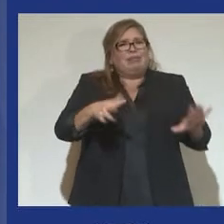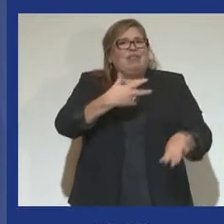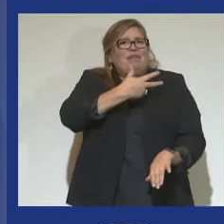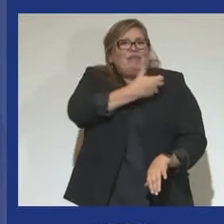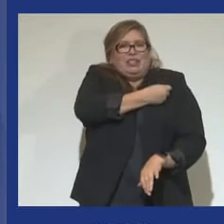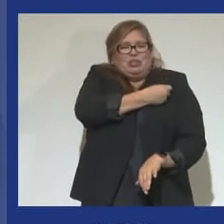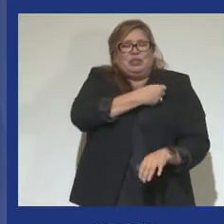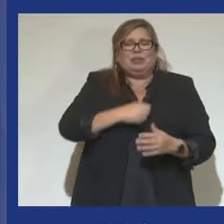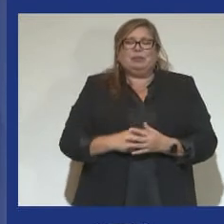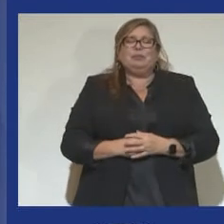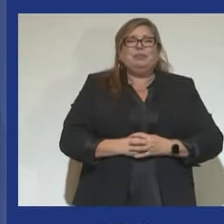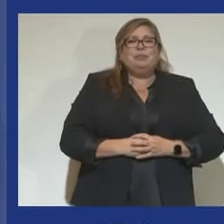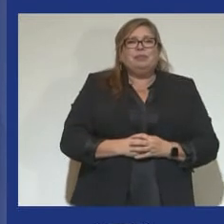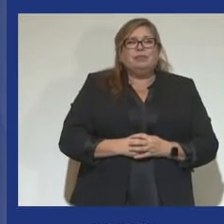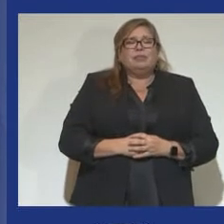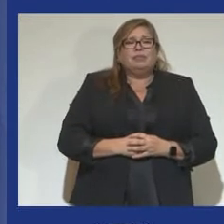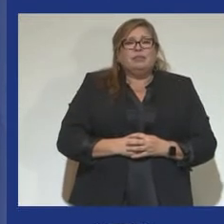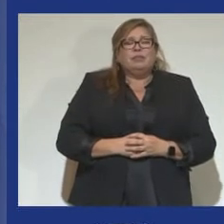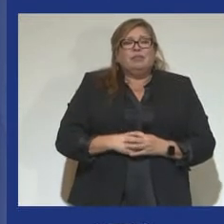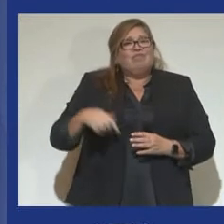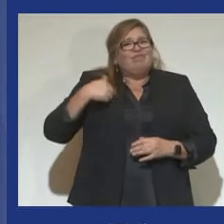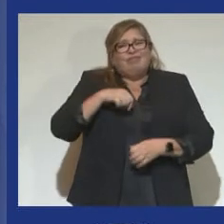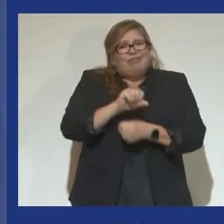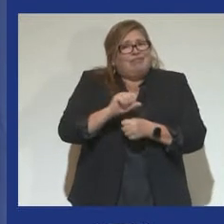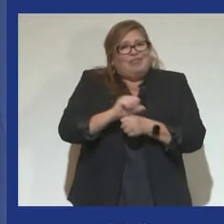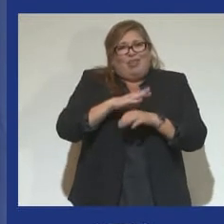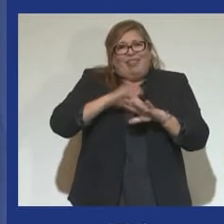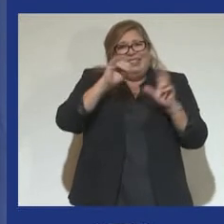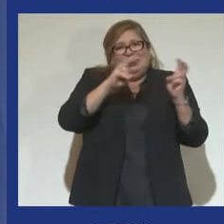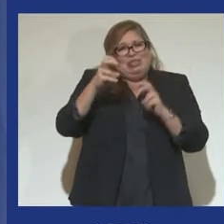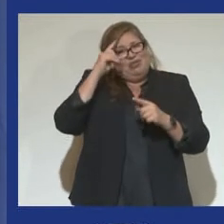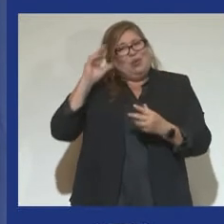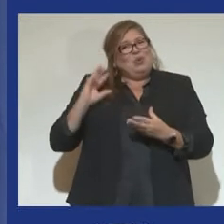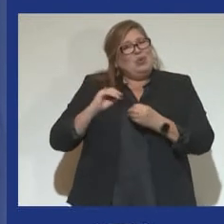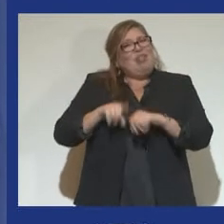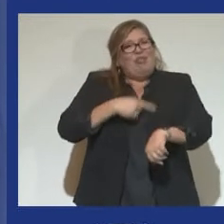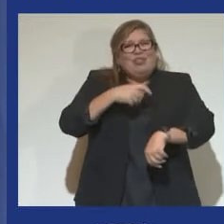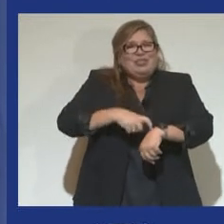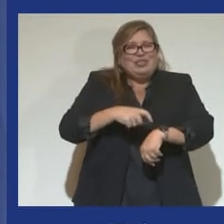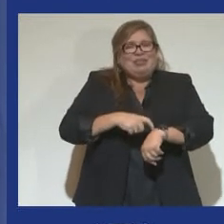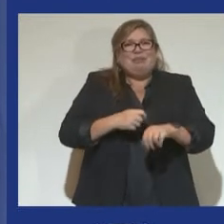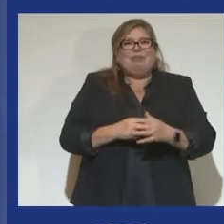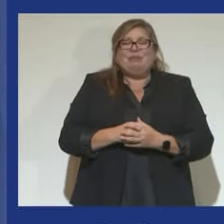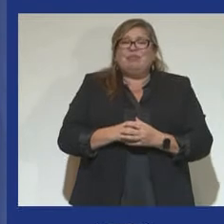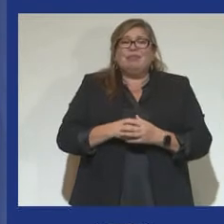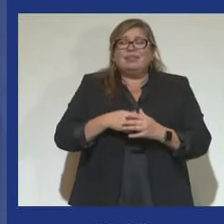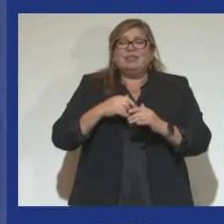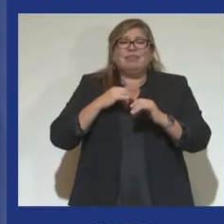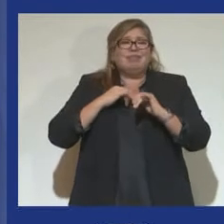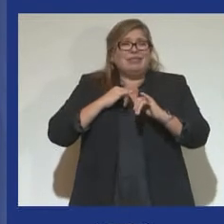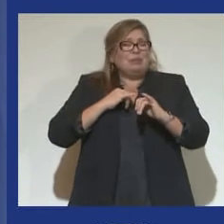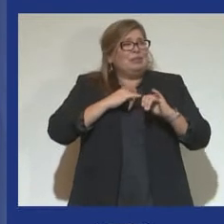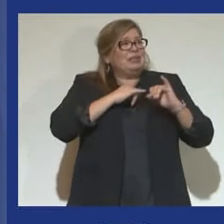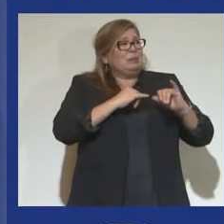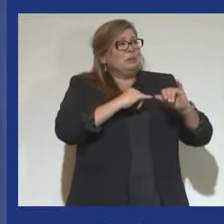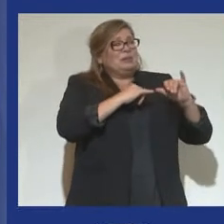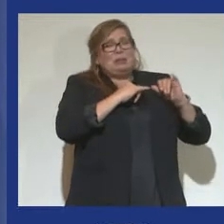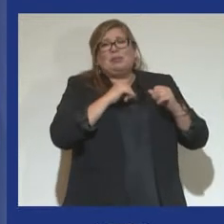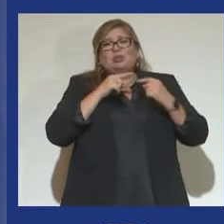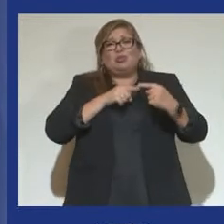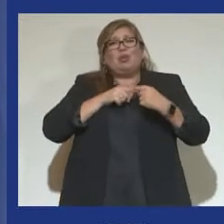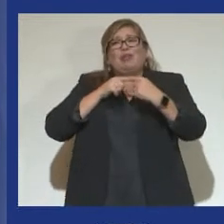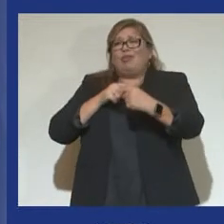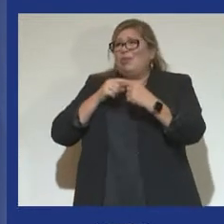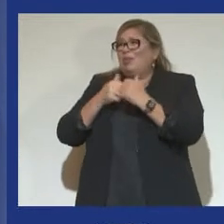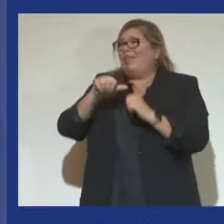conversaciones a través de los últimos meses al respecto de esto hemos trabajando en esto por mucho tiempo similar los similares